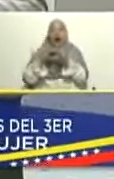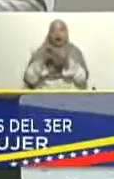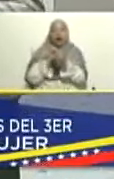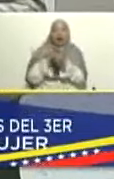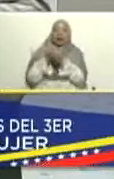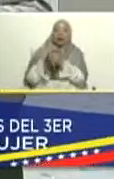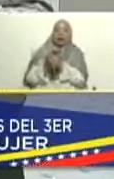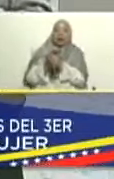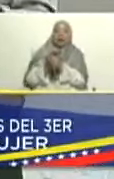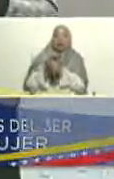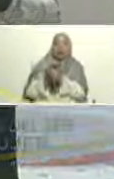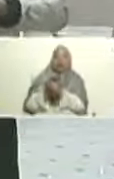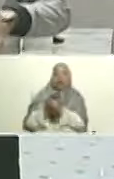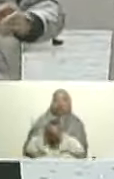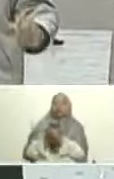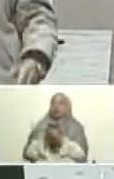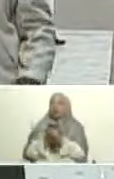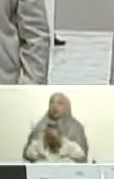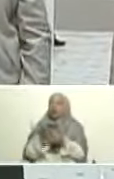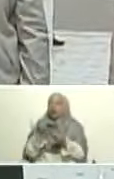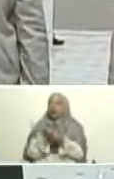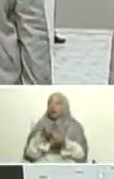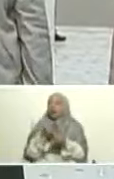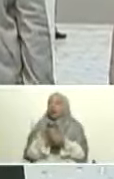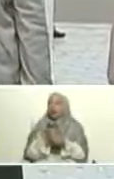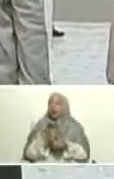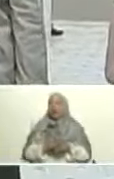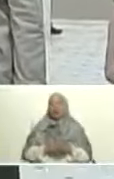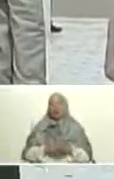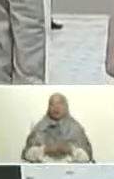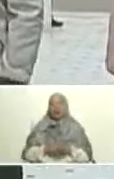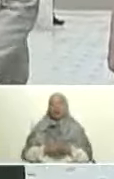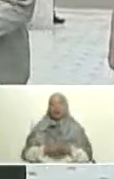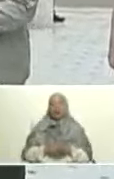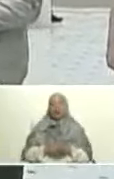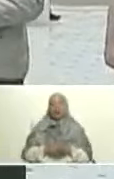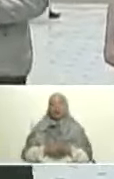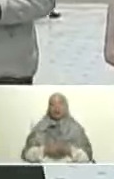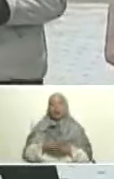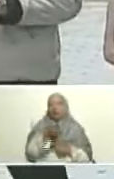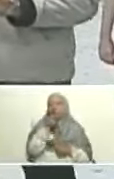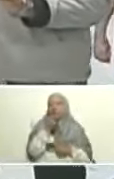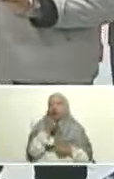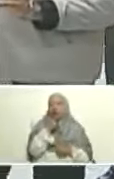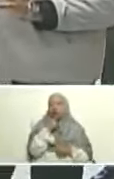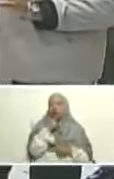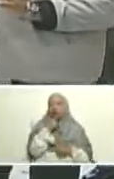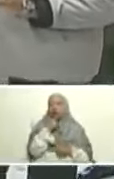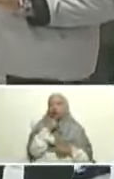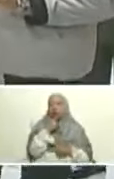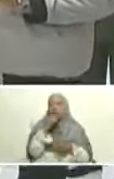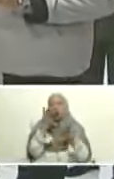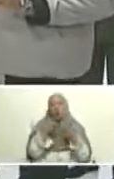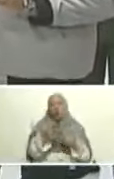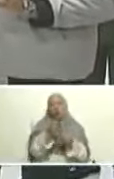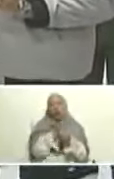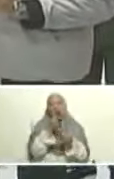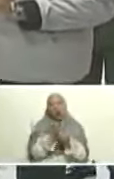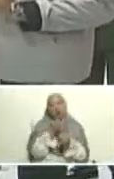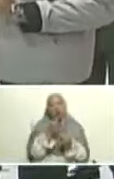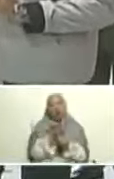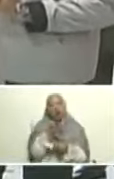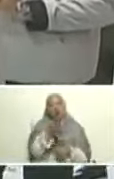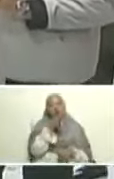nos regalaron unas pijamitas de ese y nos las poníamos. ¿Ah? Esto es una belleza. ¿Desde cuándo estás trabajando estas